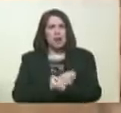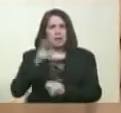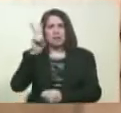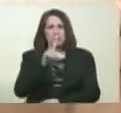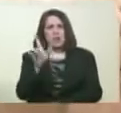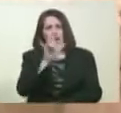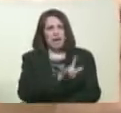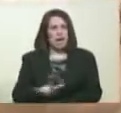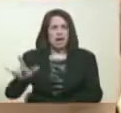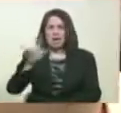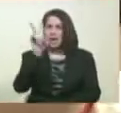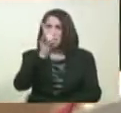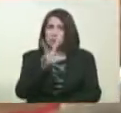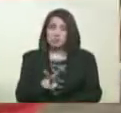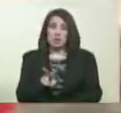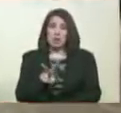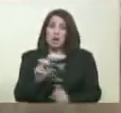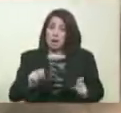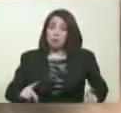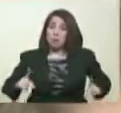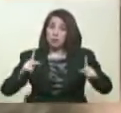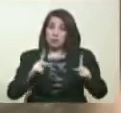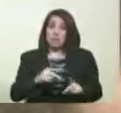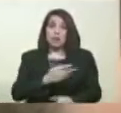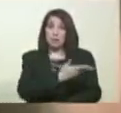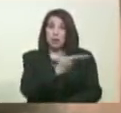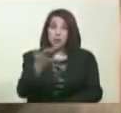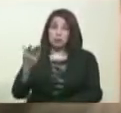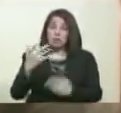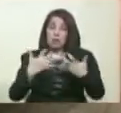Venezuela. Esa es la opción, empresarios, empresarias.